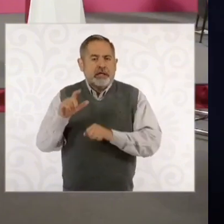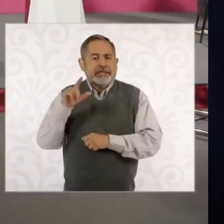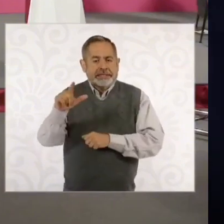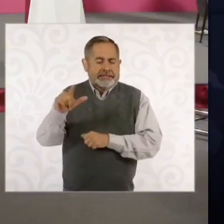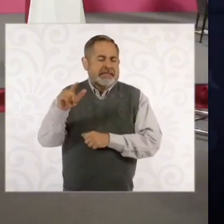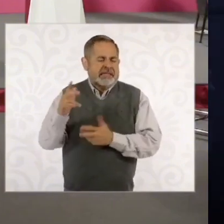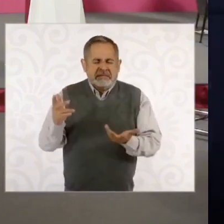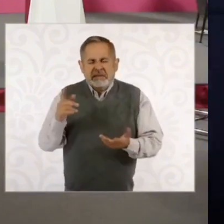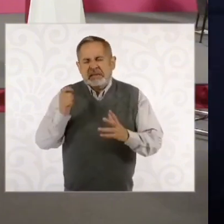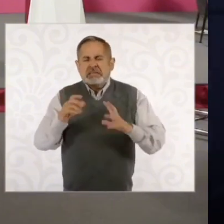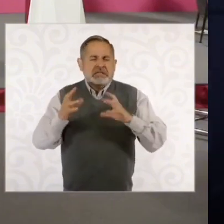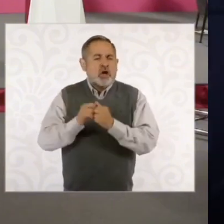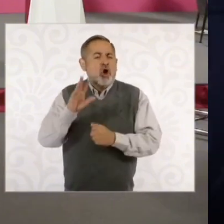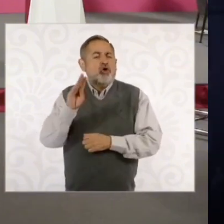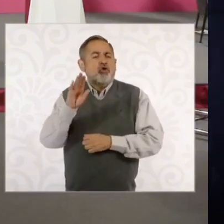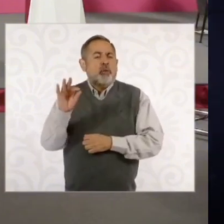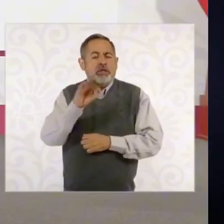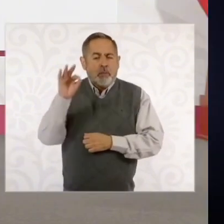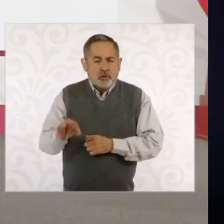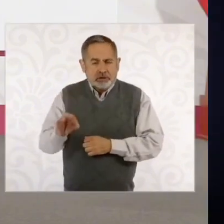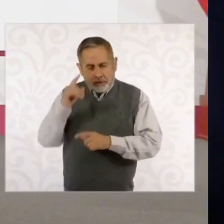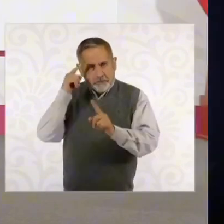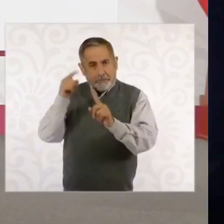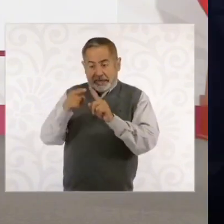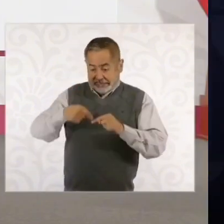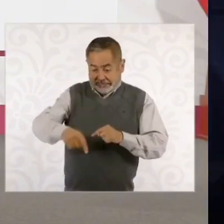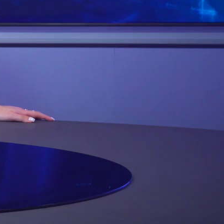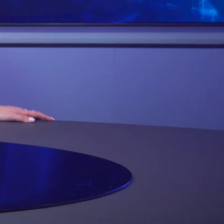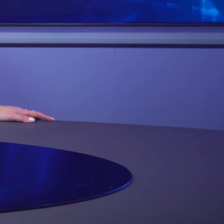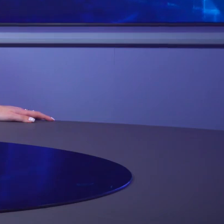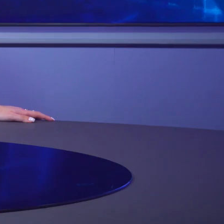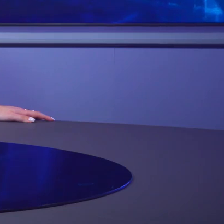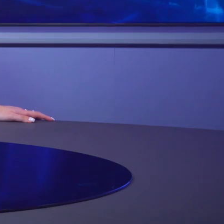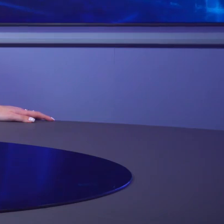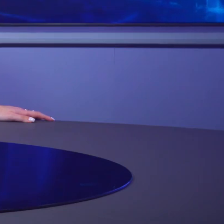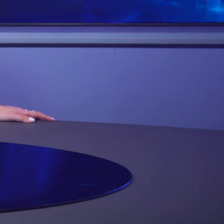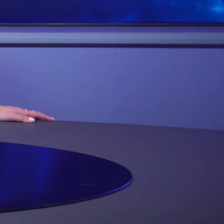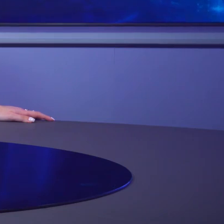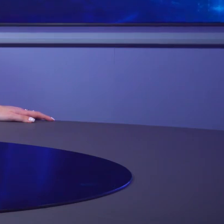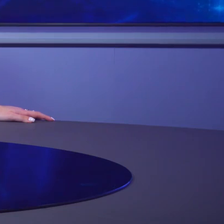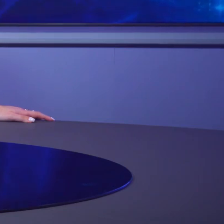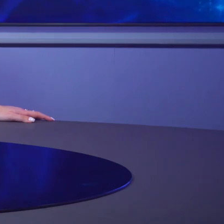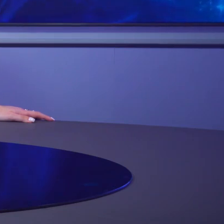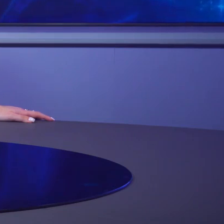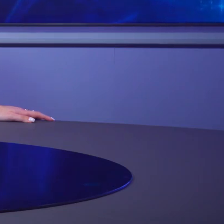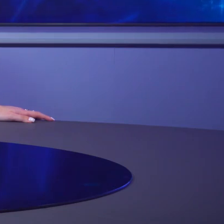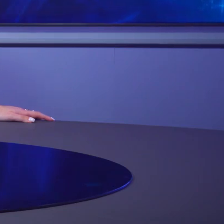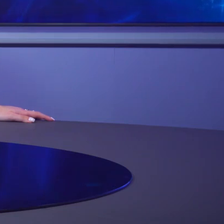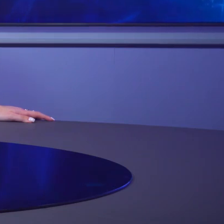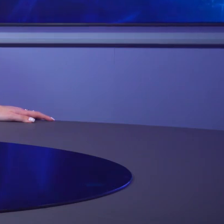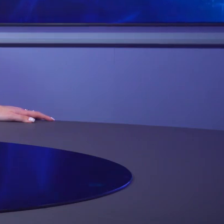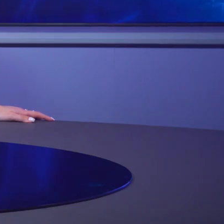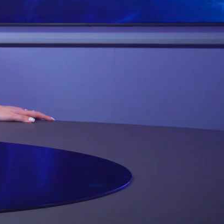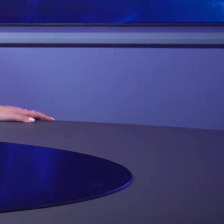345,817, es decir, 90% de la meta de este año. Y en su turno, el titular de Infonavit, Octavio